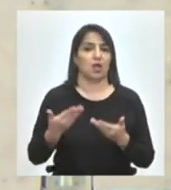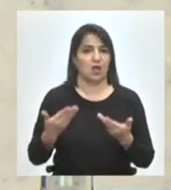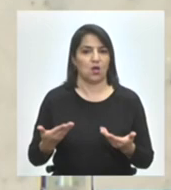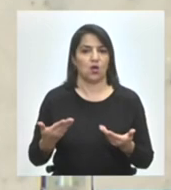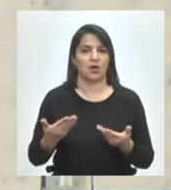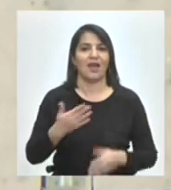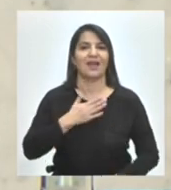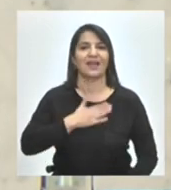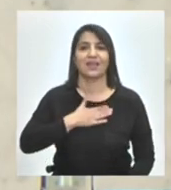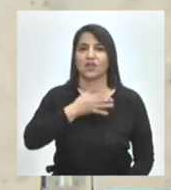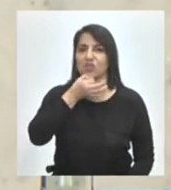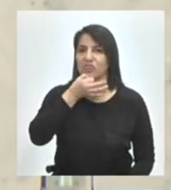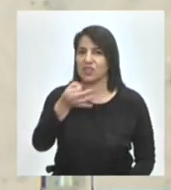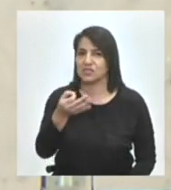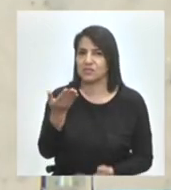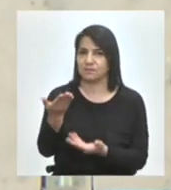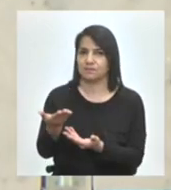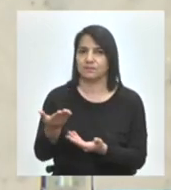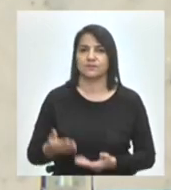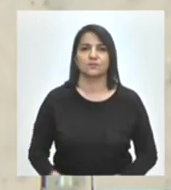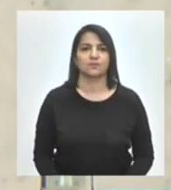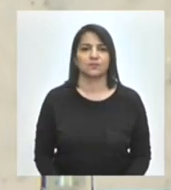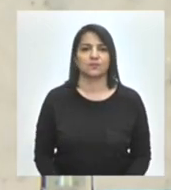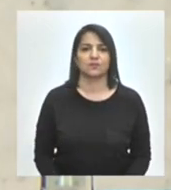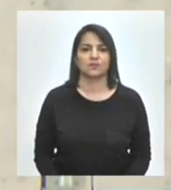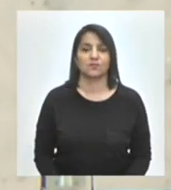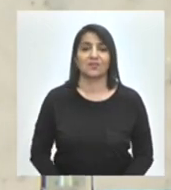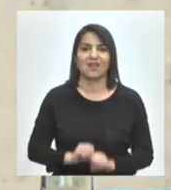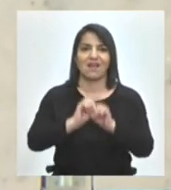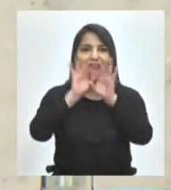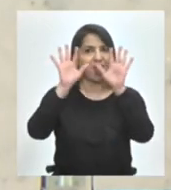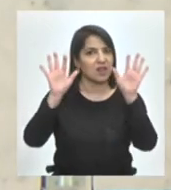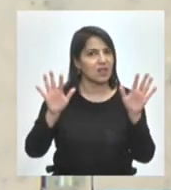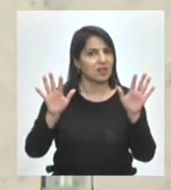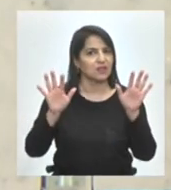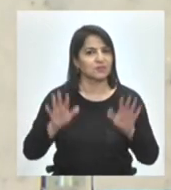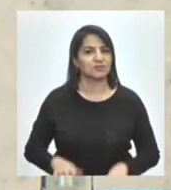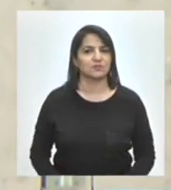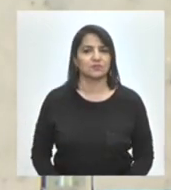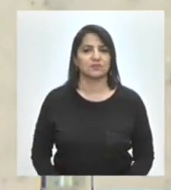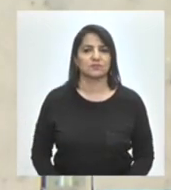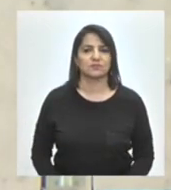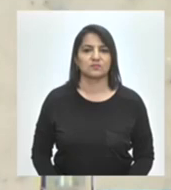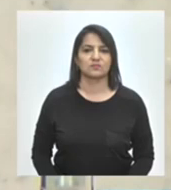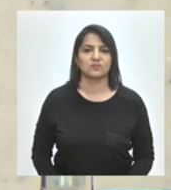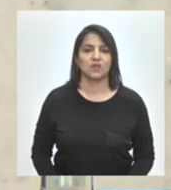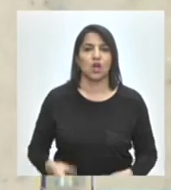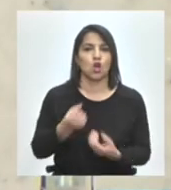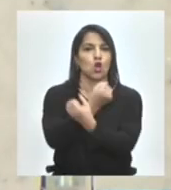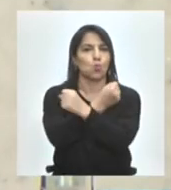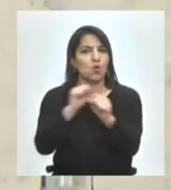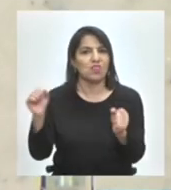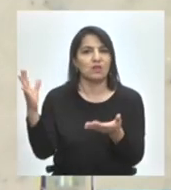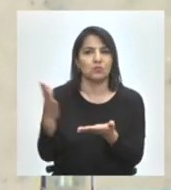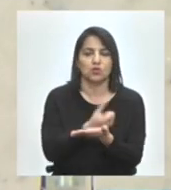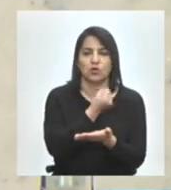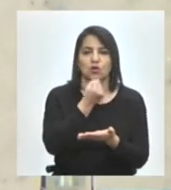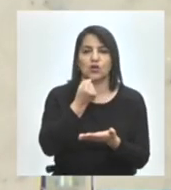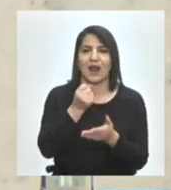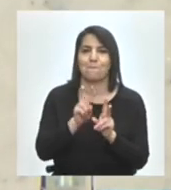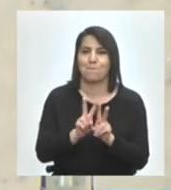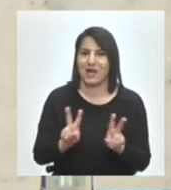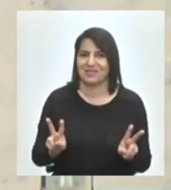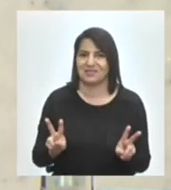a la actual oposición le quiero decir con claridad que no será posible alcanzar la